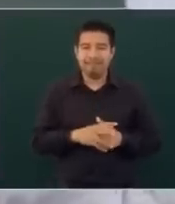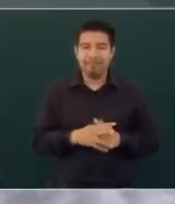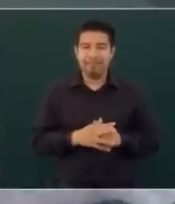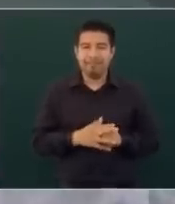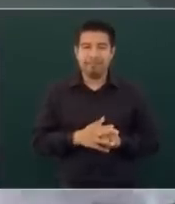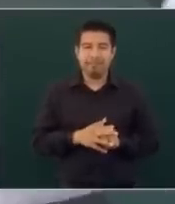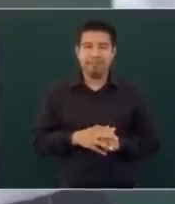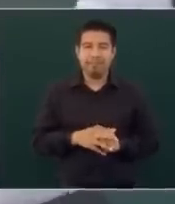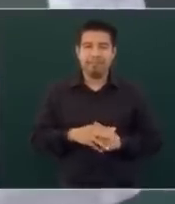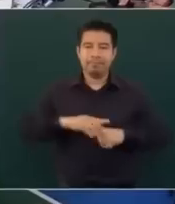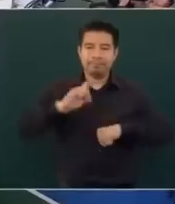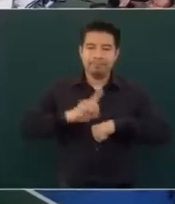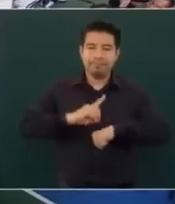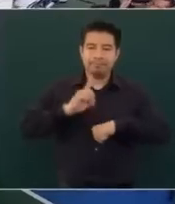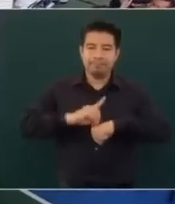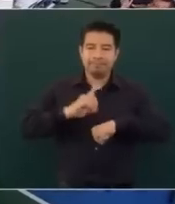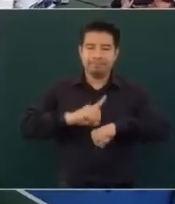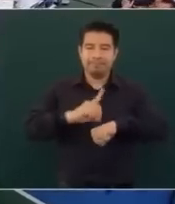Todos los días